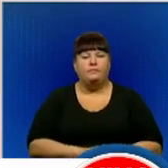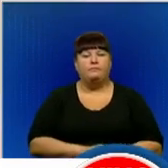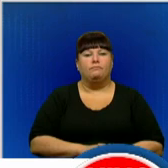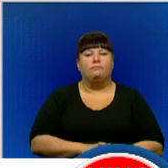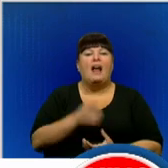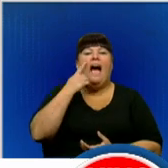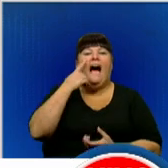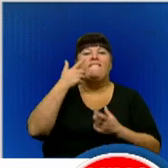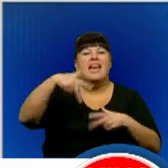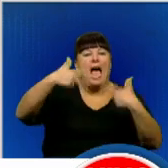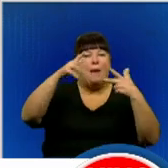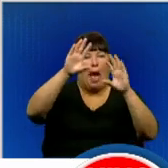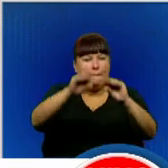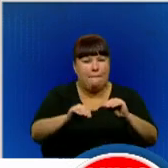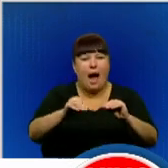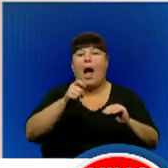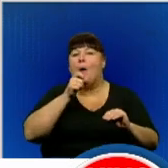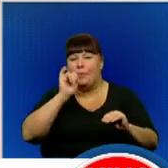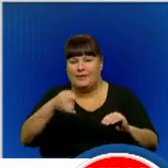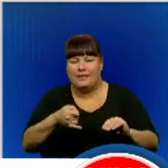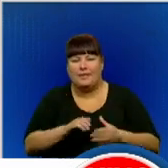9 con apagar la cámara